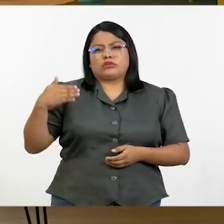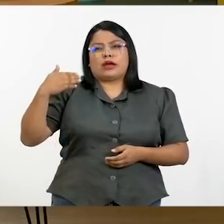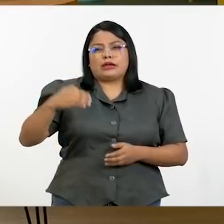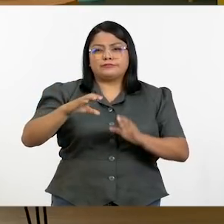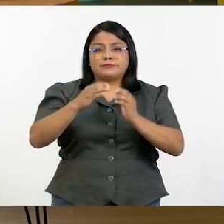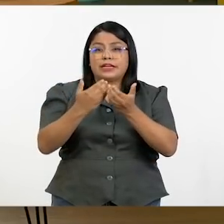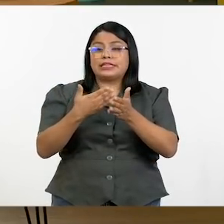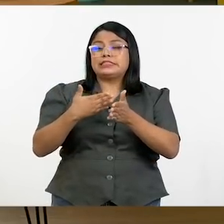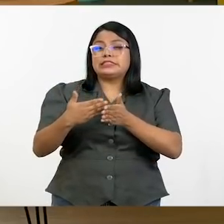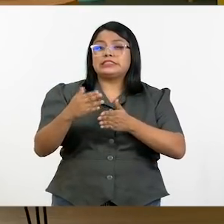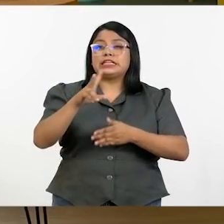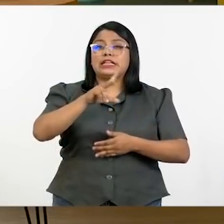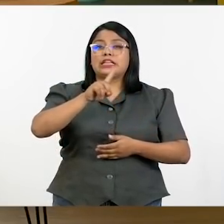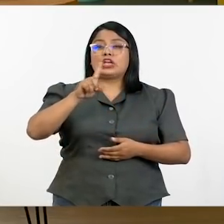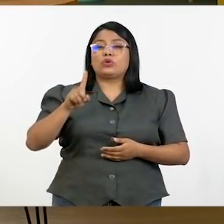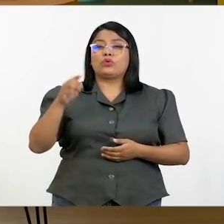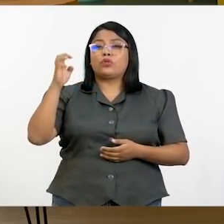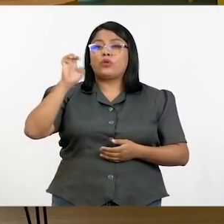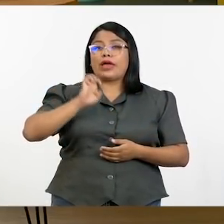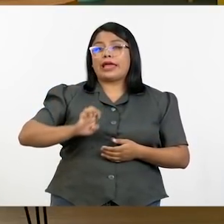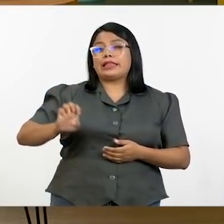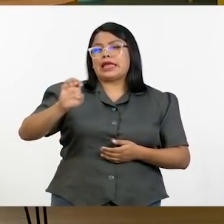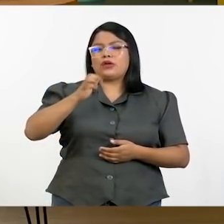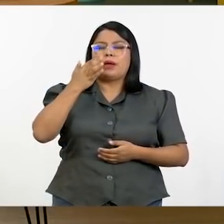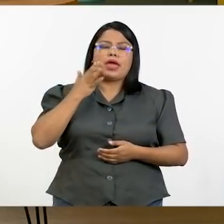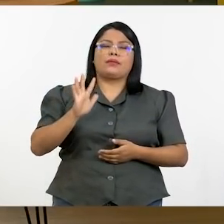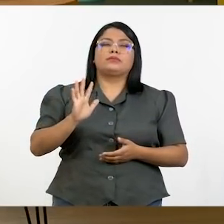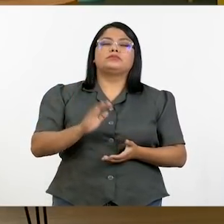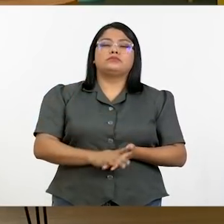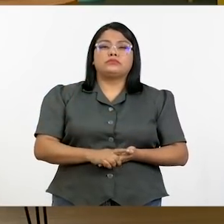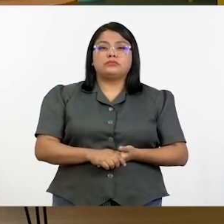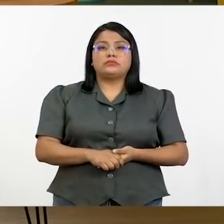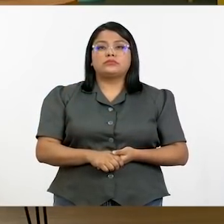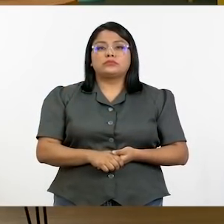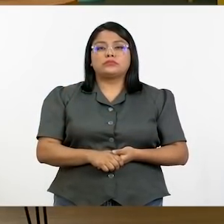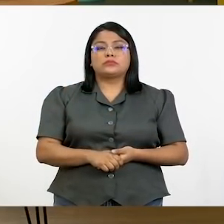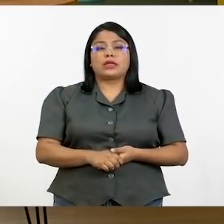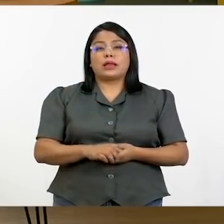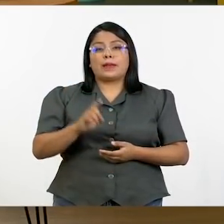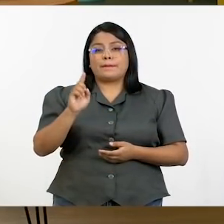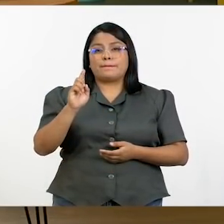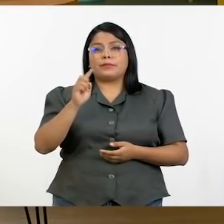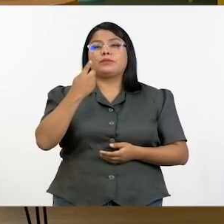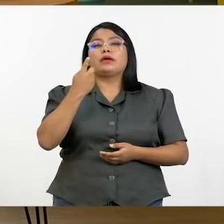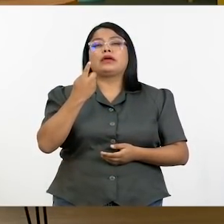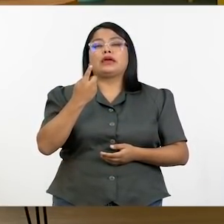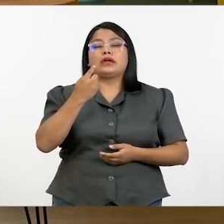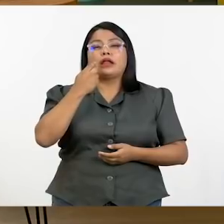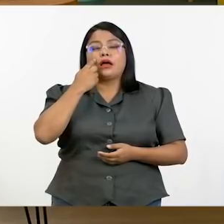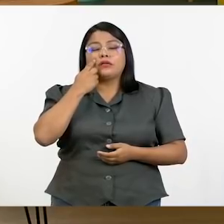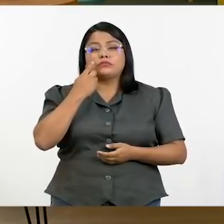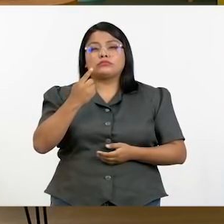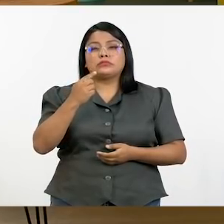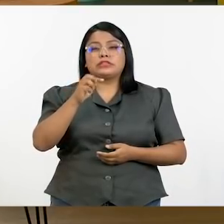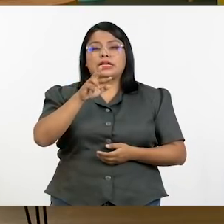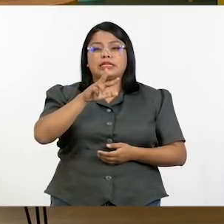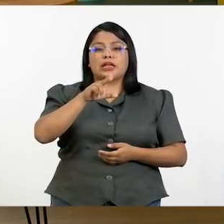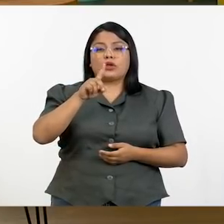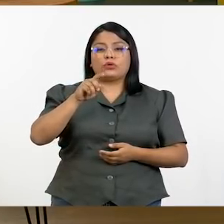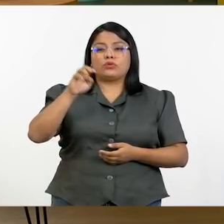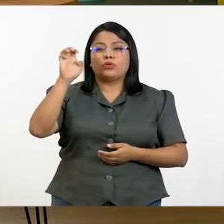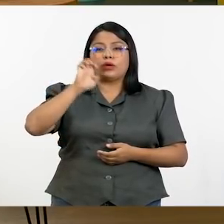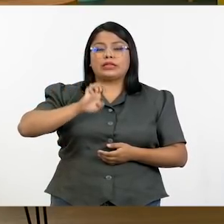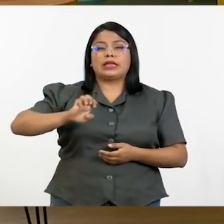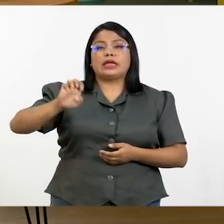las clases inician el 31 de enero, por ejemplo, en la primera columna tendríamos que colocar del 31